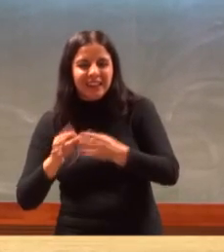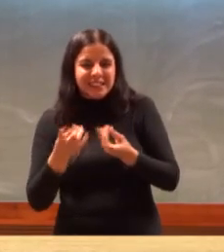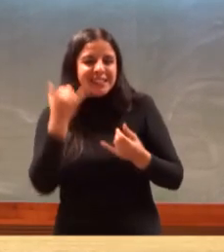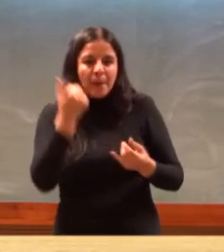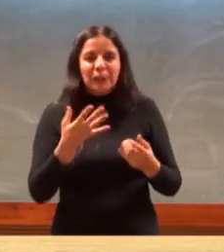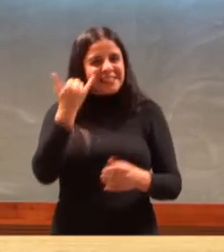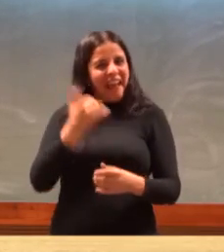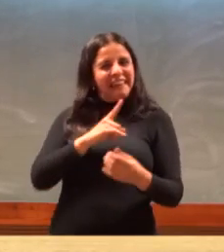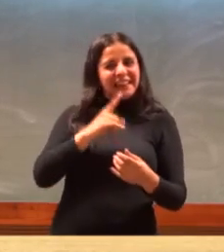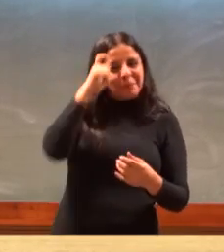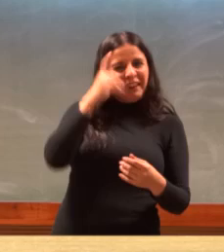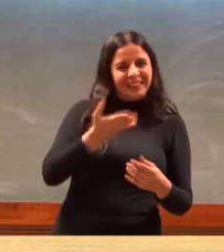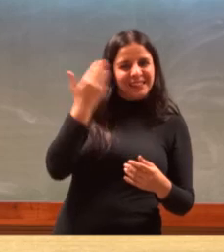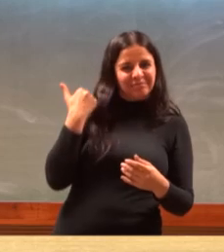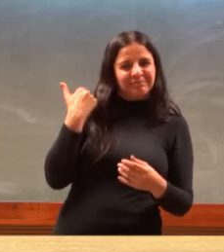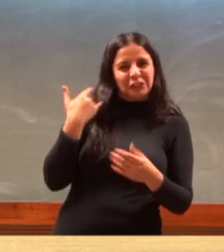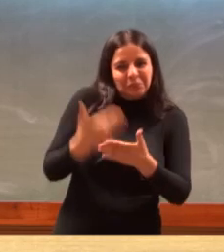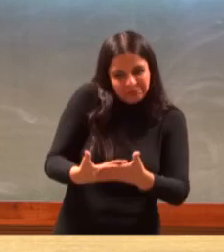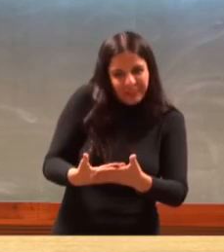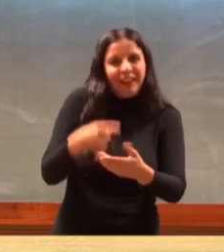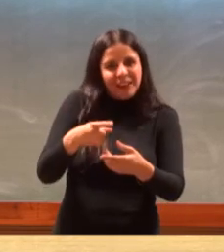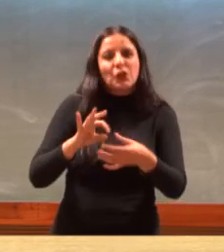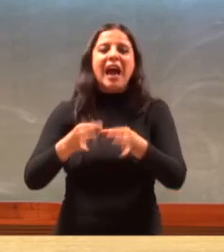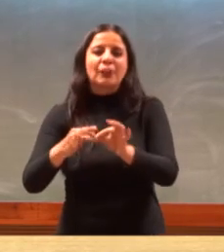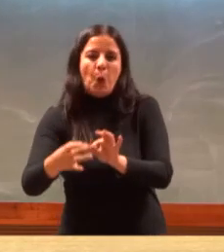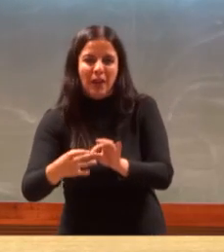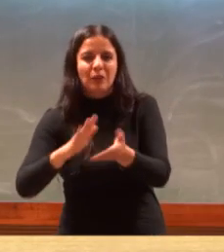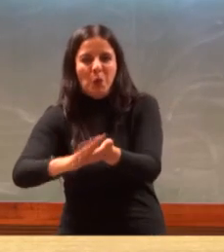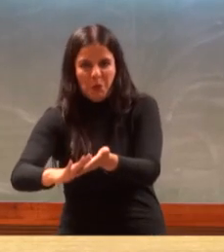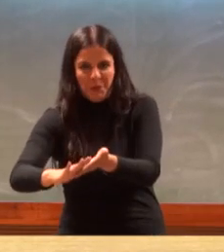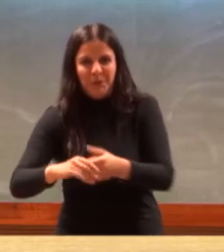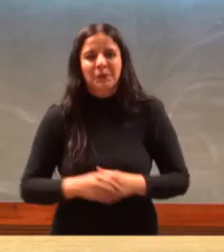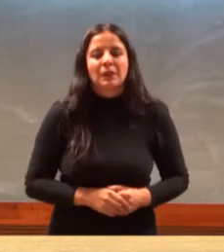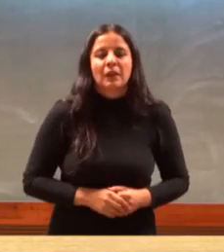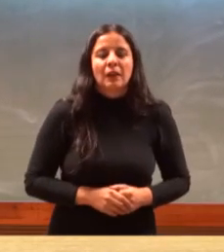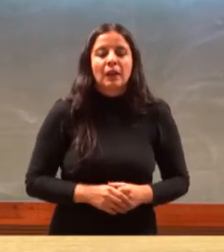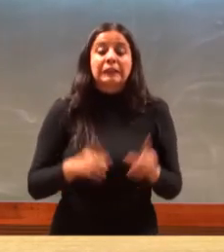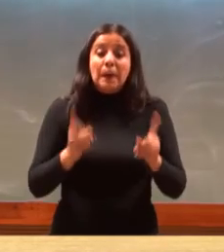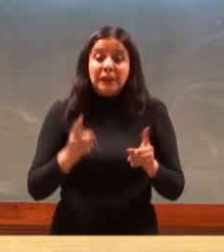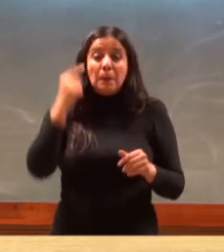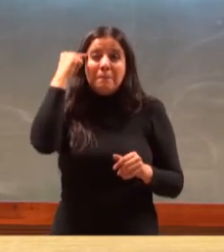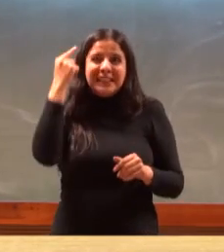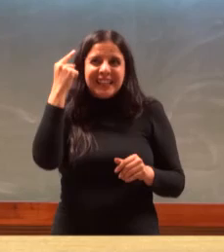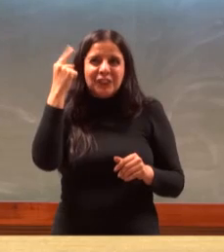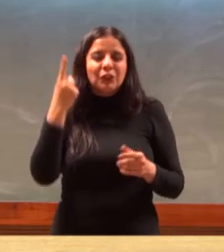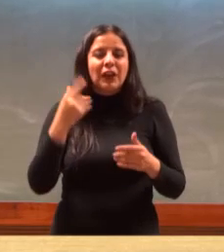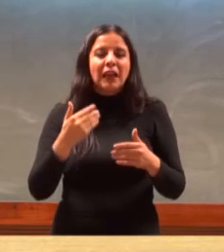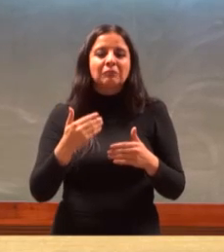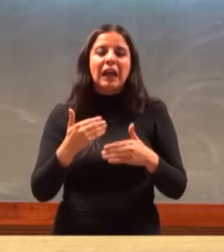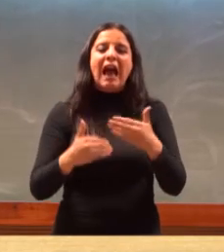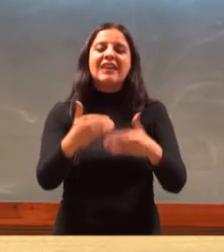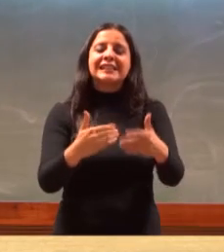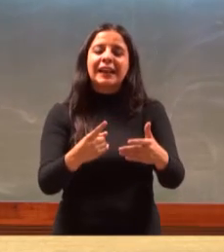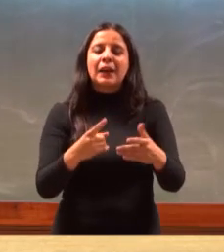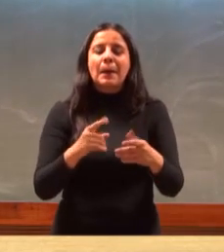facultad y que ha sido importante incluso a nivel de la universidad estamos pensando en avanzar en en en la creación de un programa de posgrado en